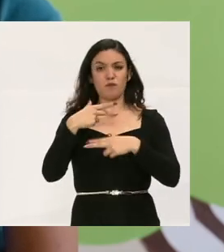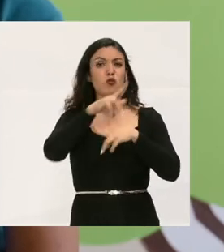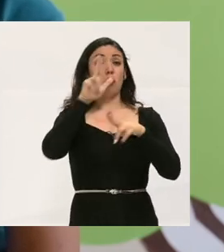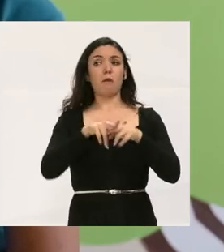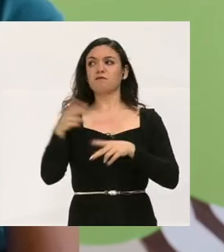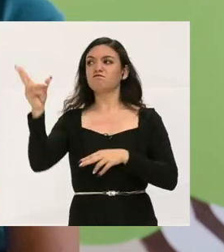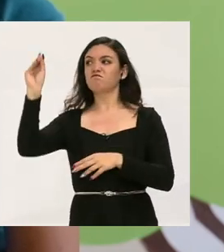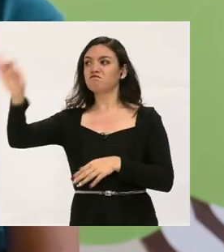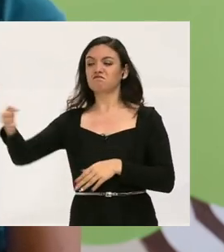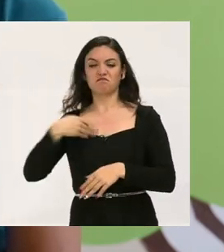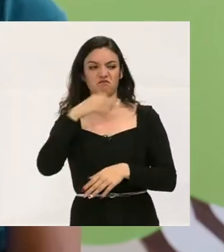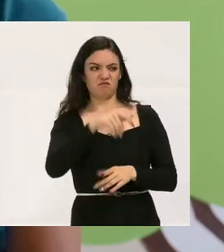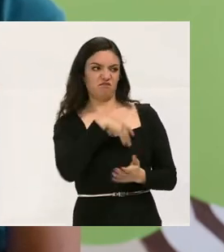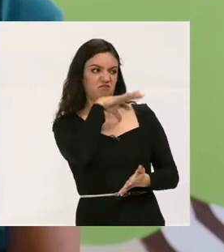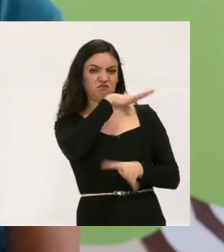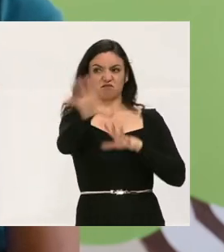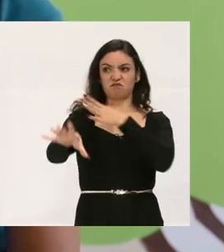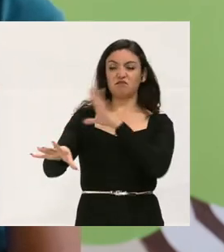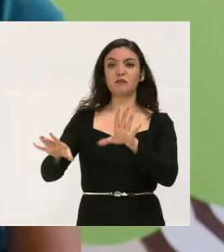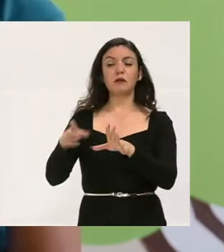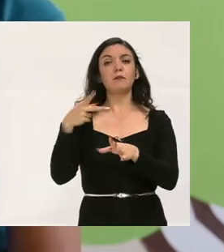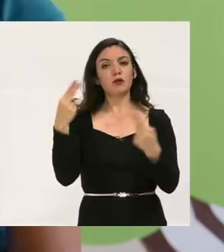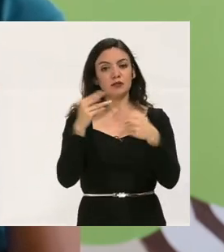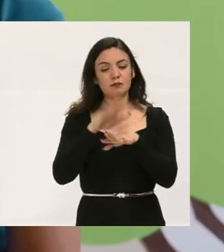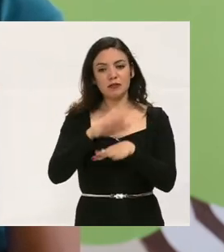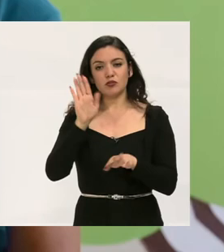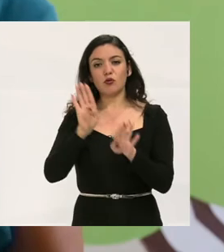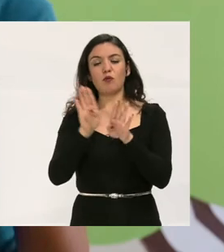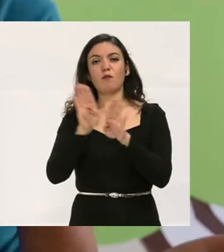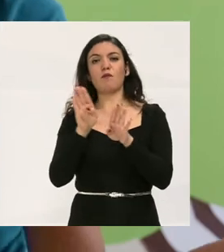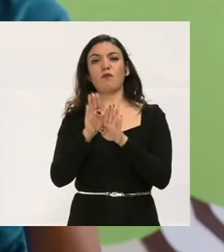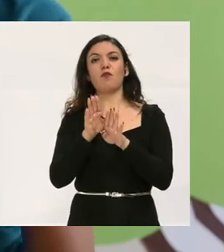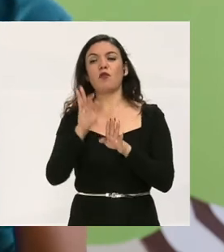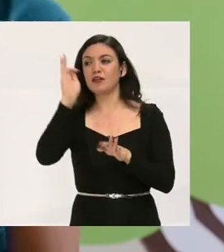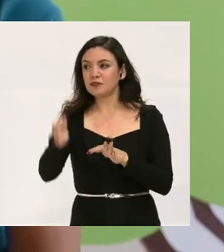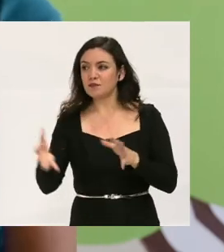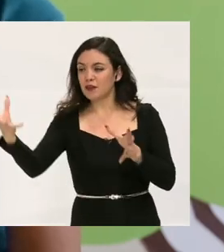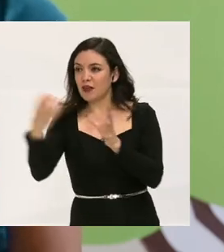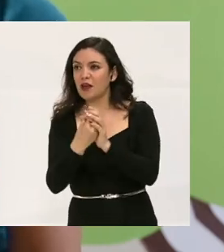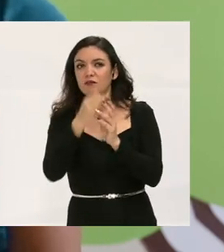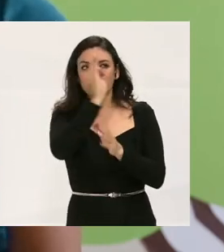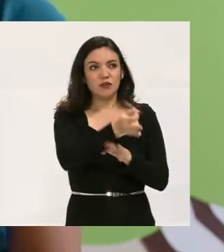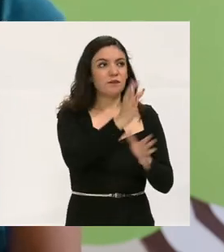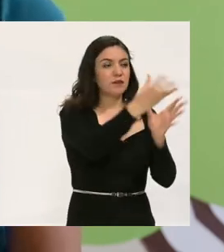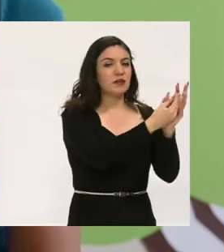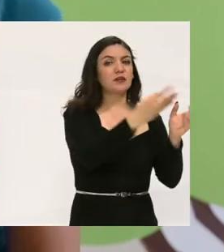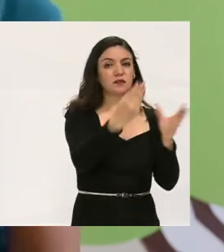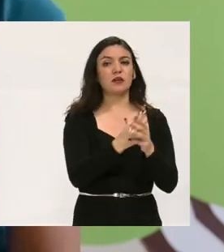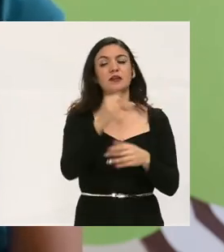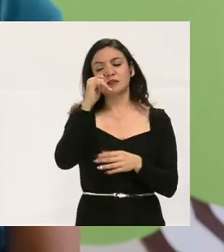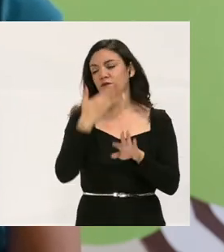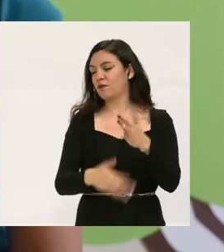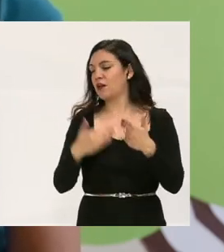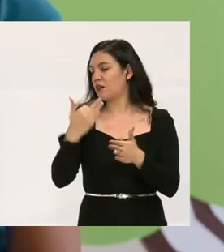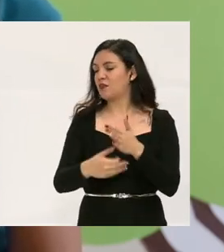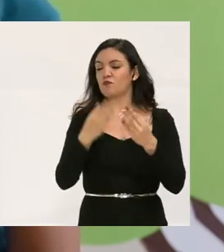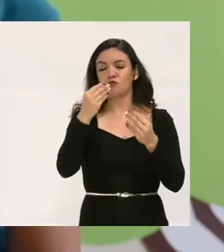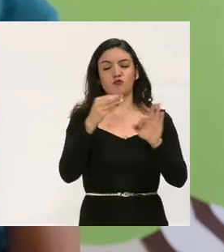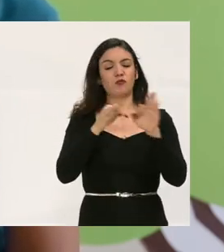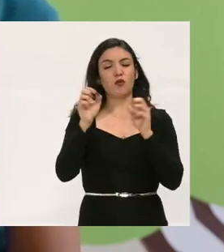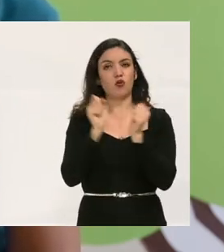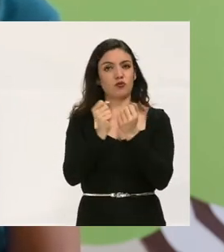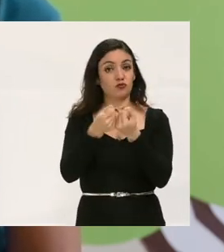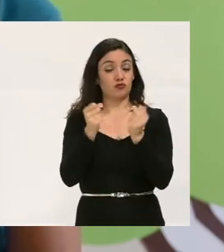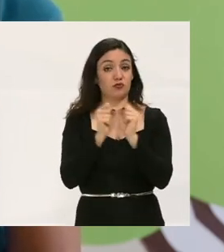aceptar ni tolerar si no aprendemos a aceptarnos a tolerarnos pues no vamos a poder aceptar algo y si nos falta mucho trabajo